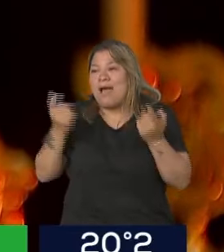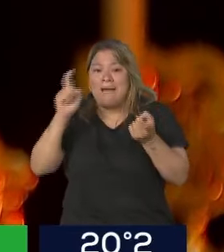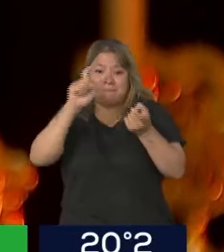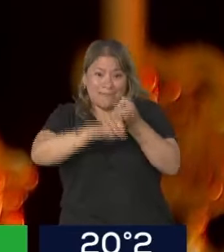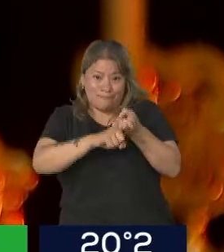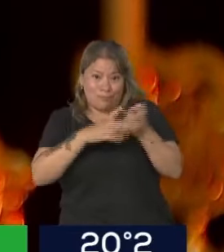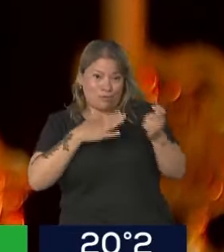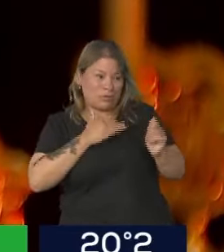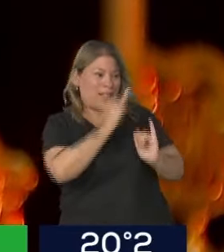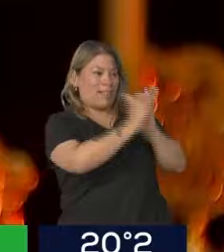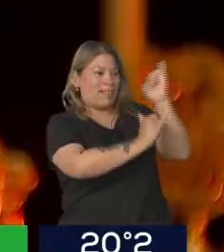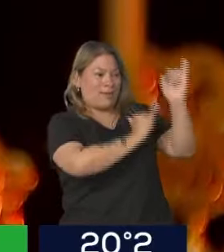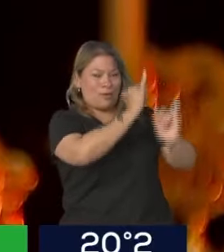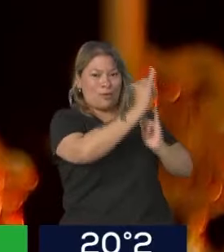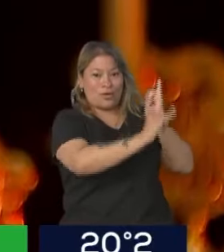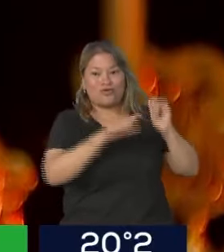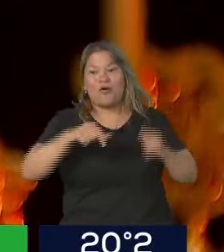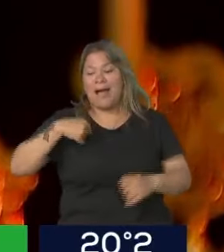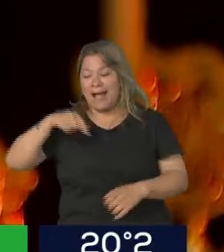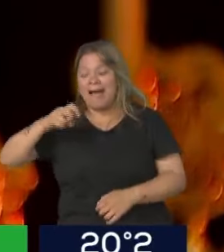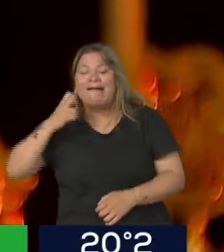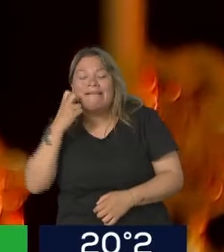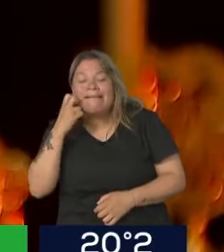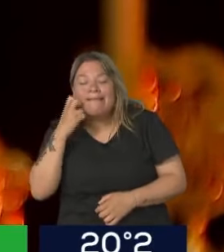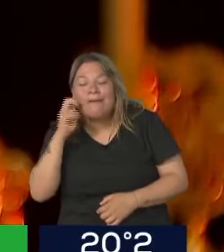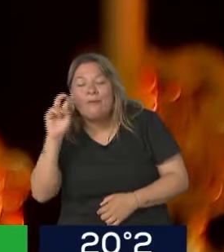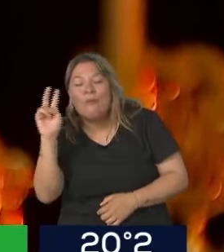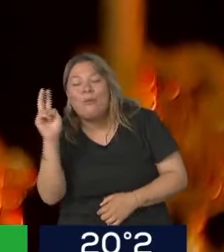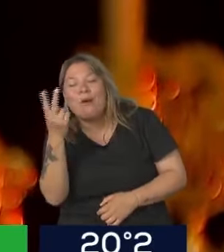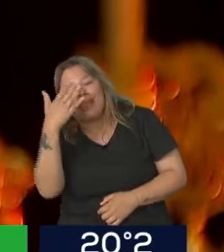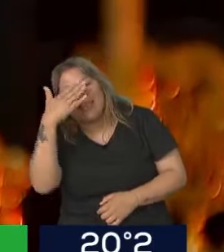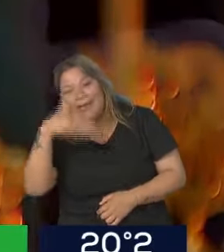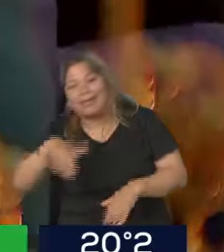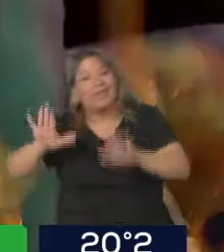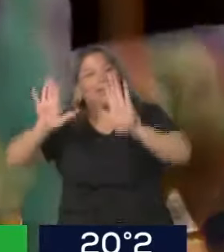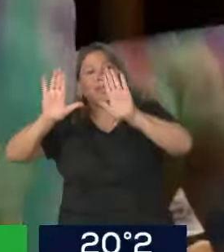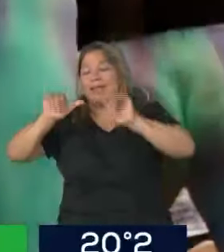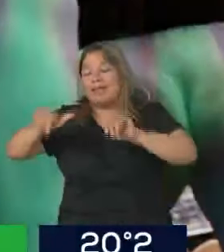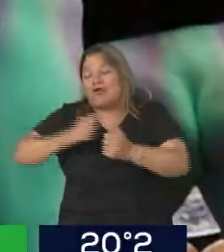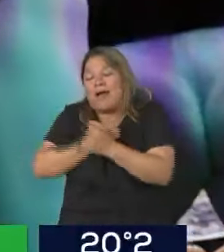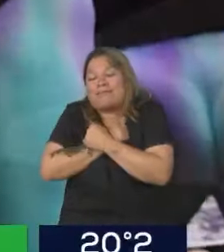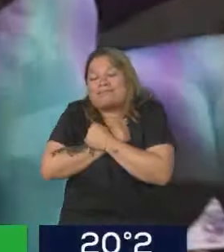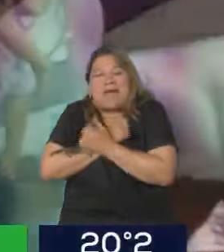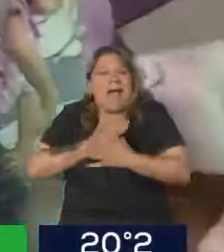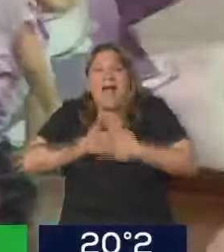a mí de acá me van a sacar en un cajoncito de madera porque es lo que amo.